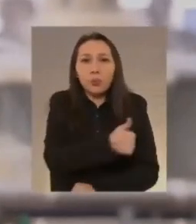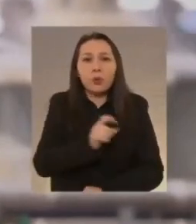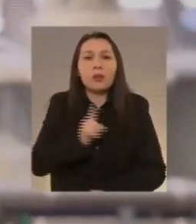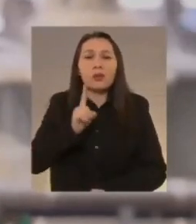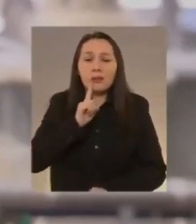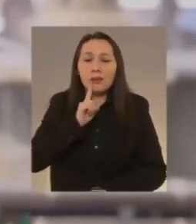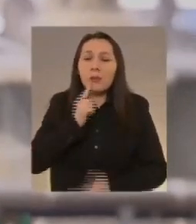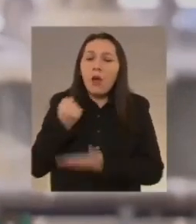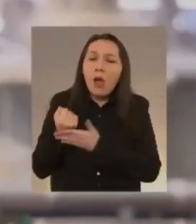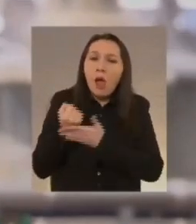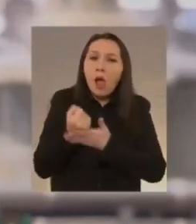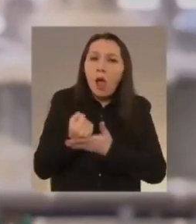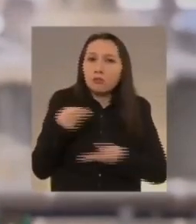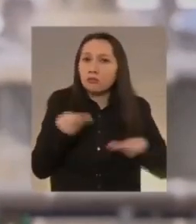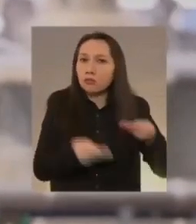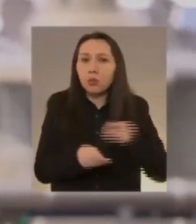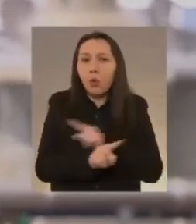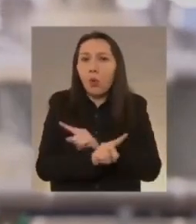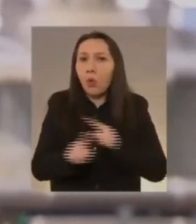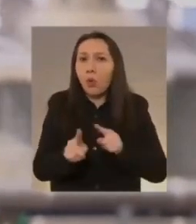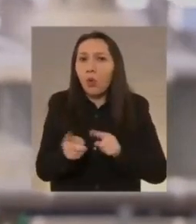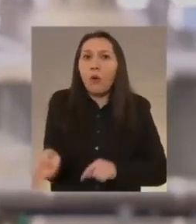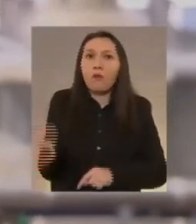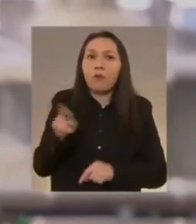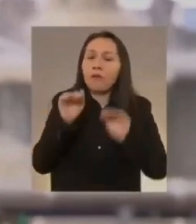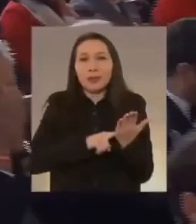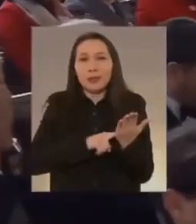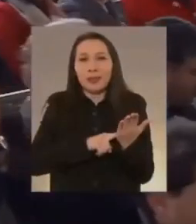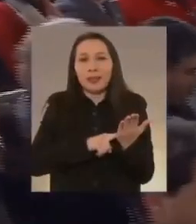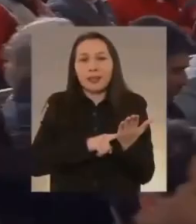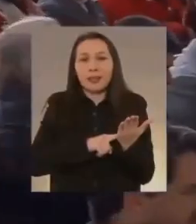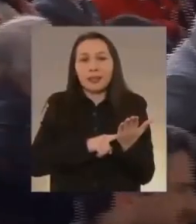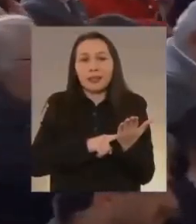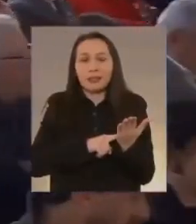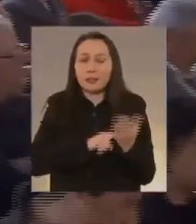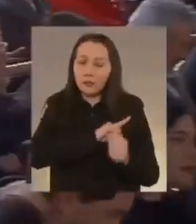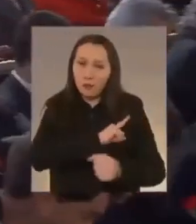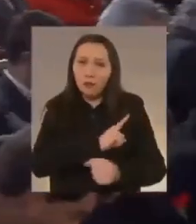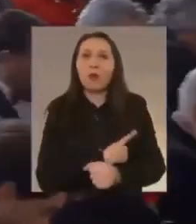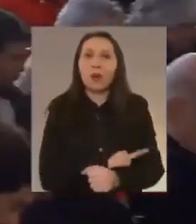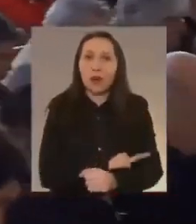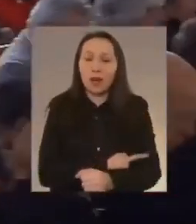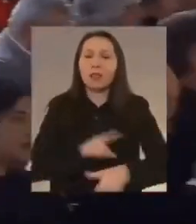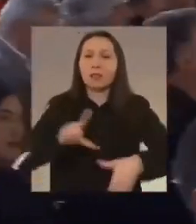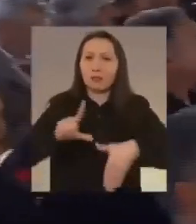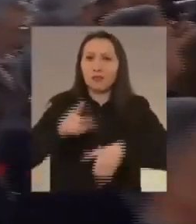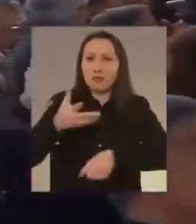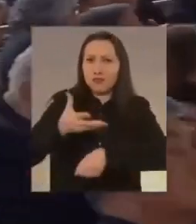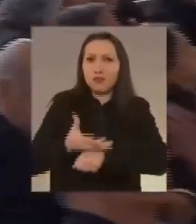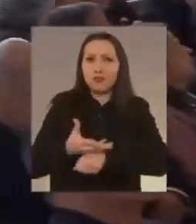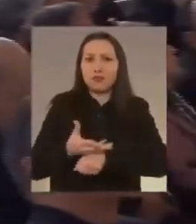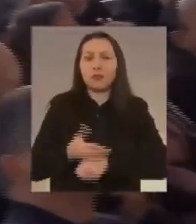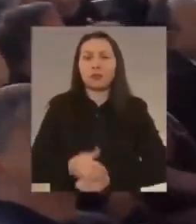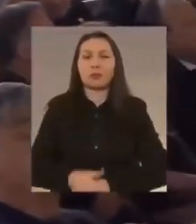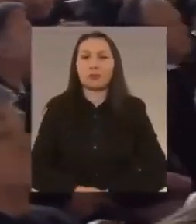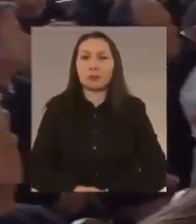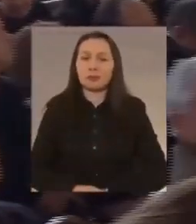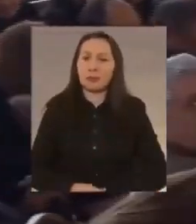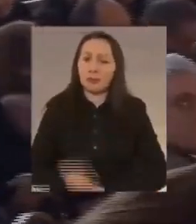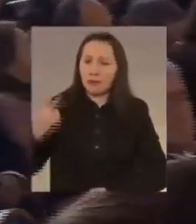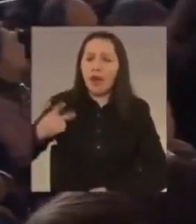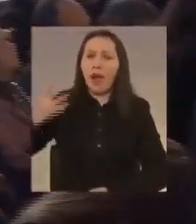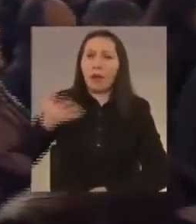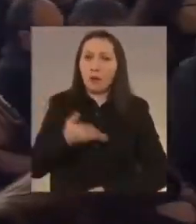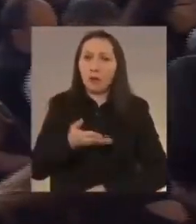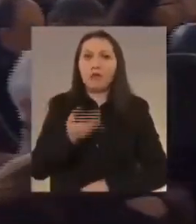que contribuir para que esto no vuelva a pasar. ¿Qué fuerza tiene Latinoamérica? ¿Qué valor